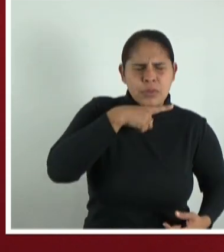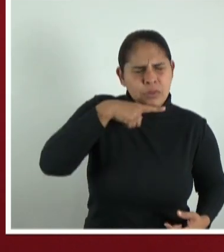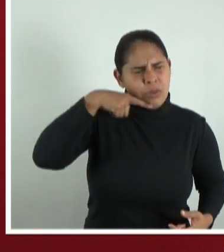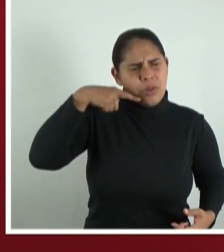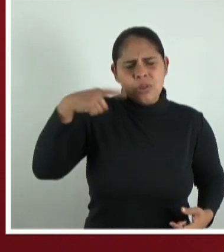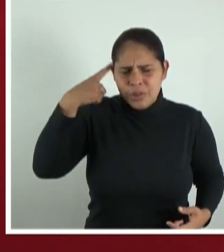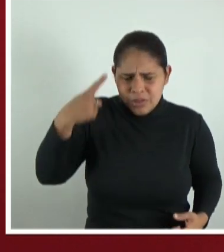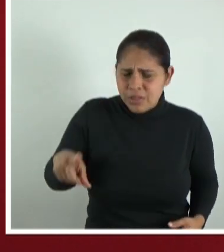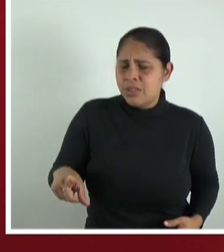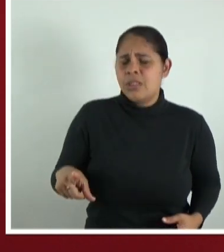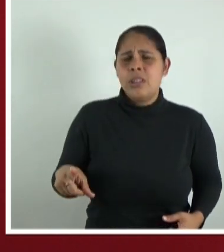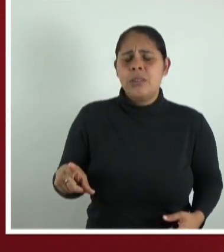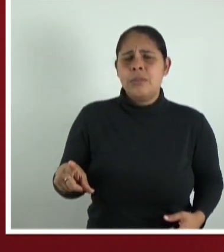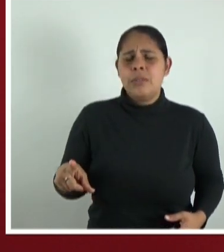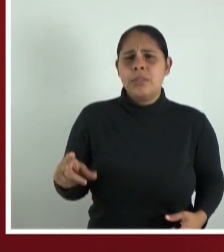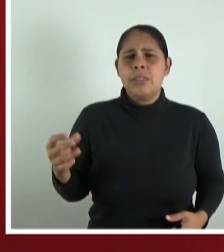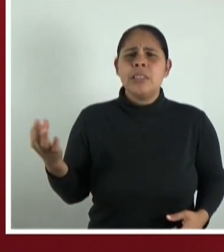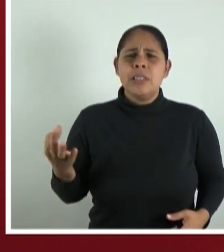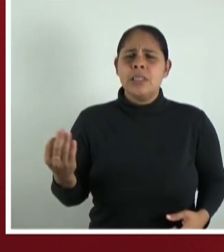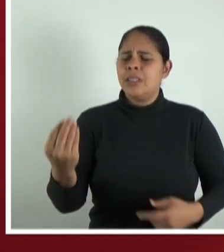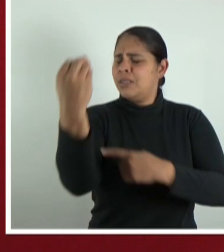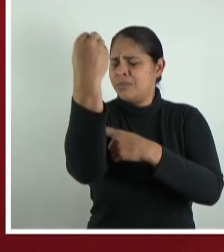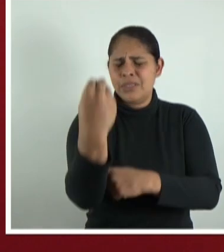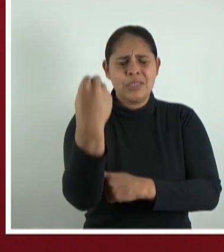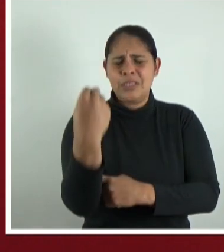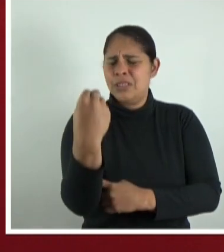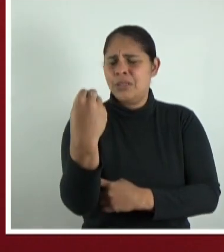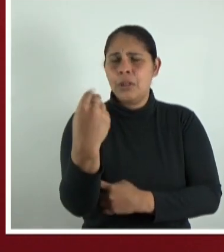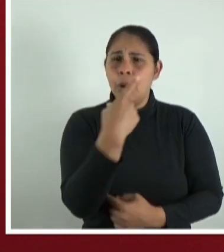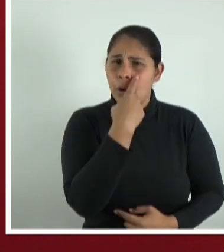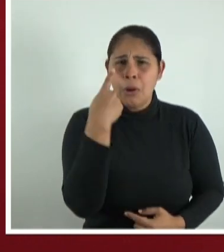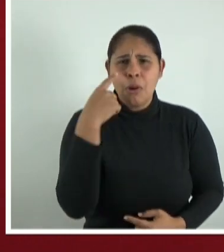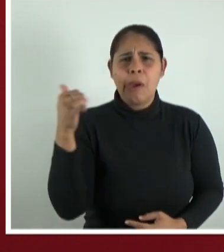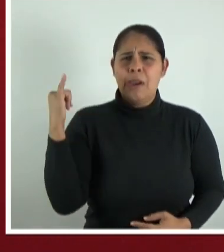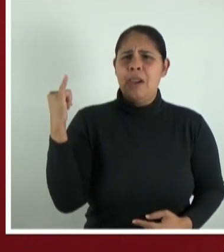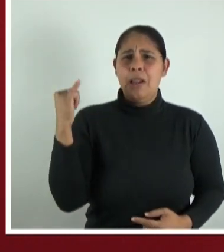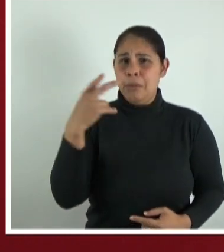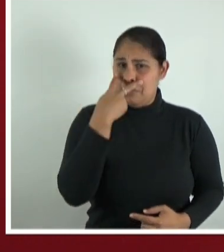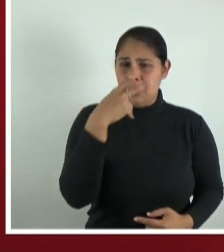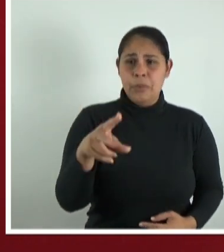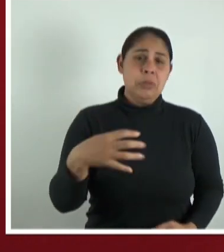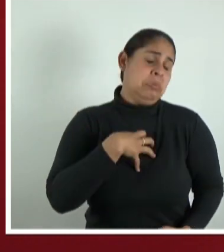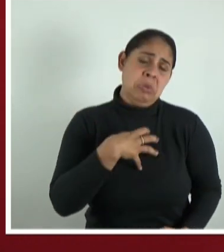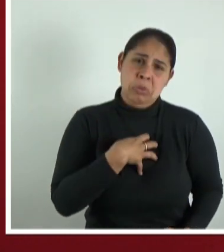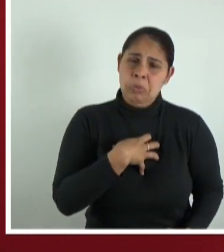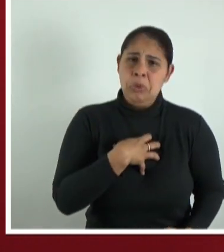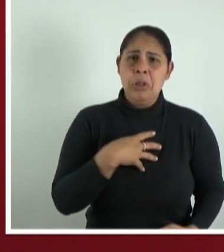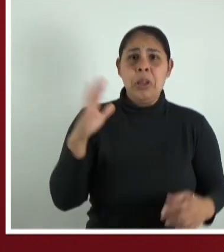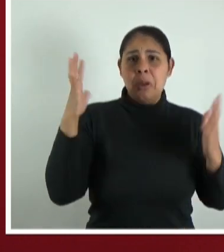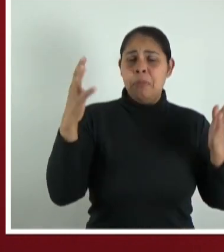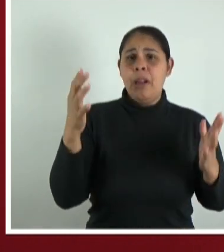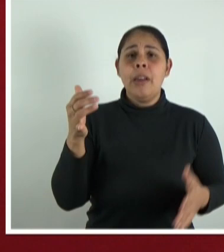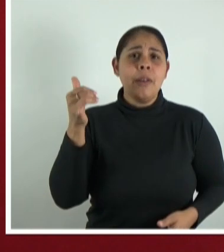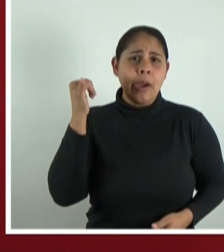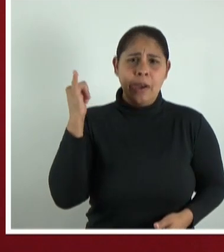Que todas esas estatuas tienen ojos y no ven, oídos y no oyen, manos y no tocan, pies